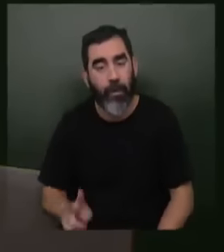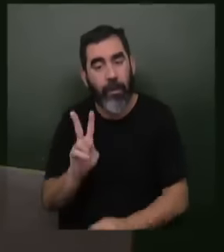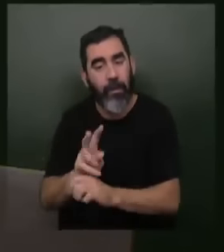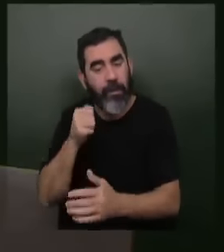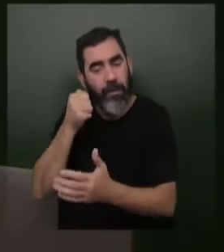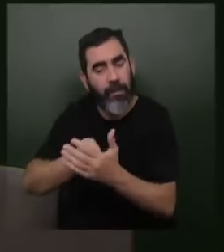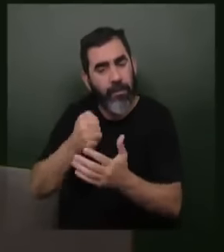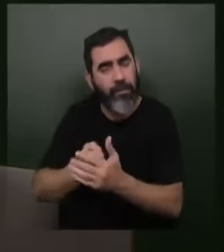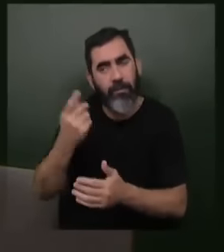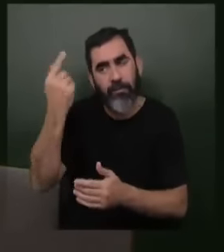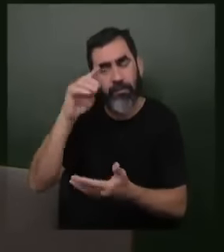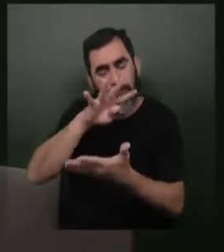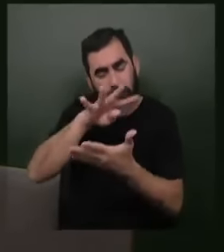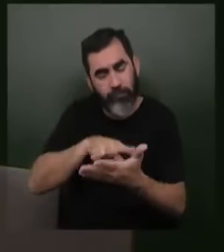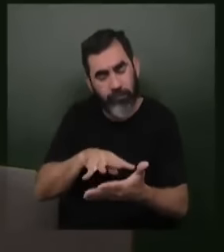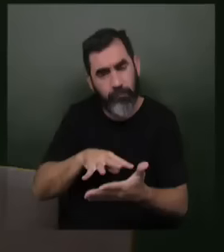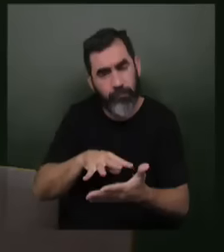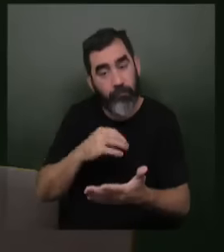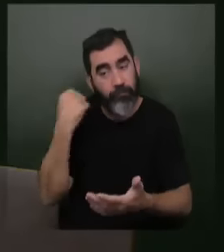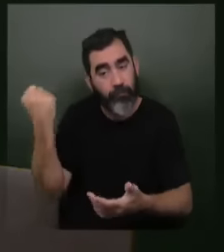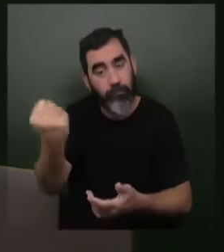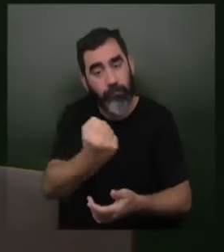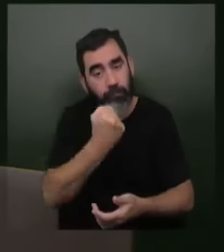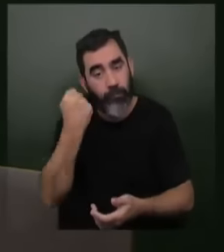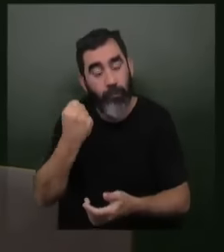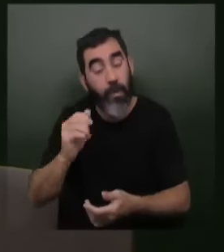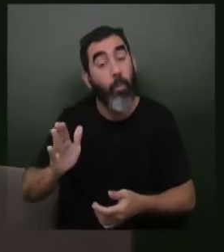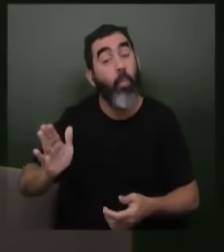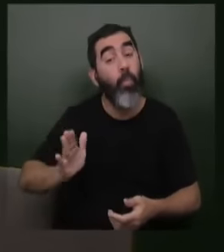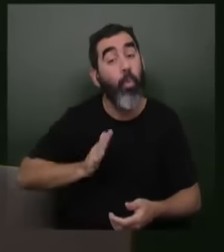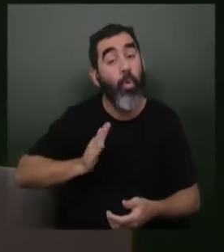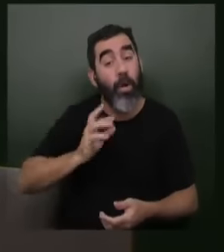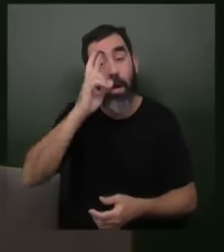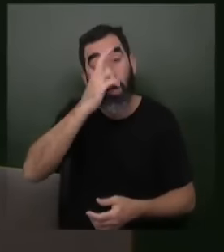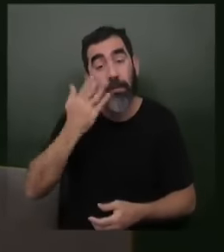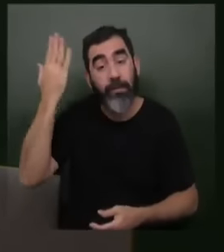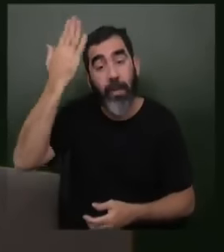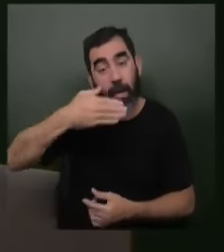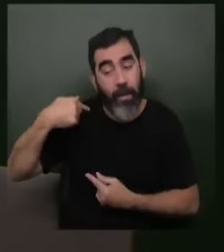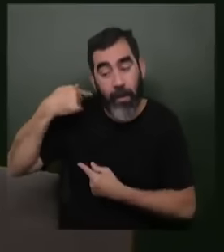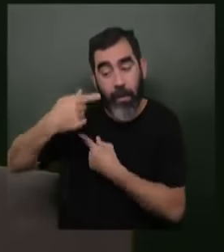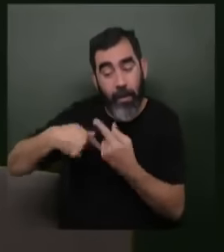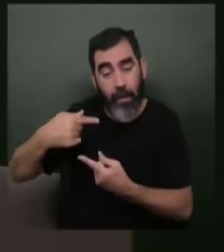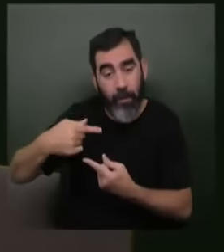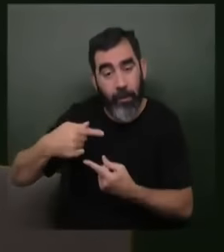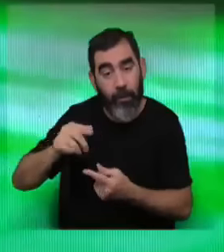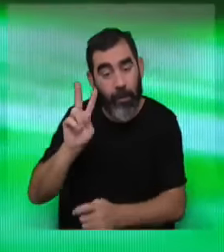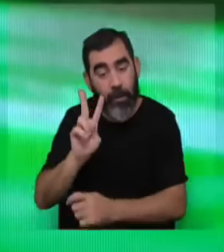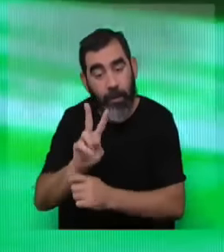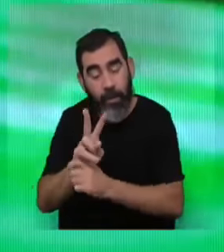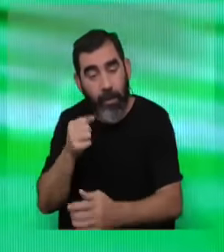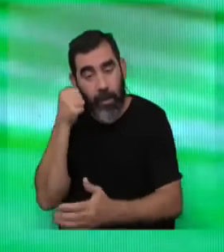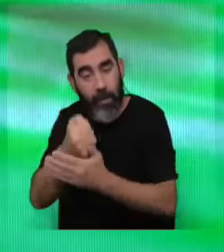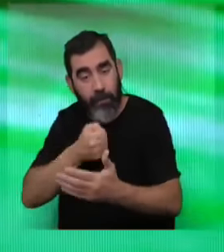hace un tiempo leí un artículo de la importancia de las mujeres afro sobre todo en llevar adelante la resistencia